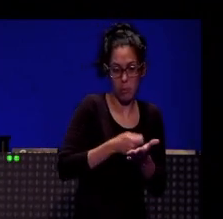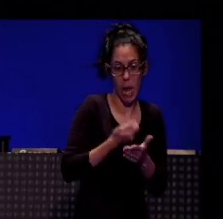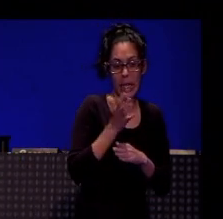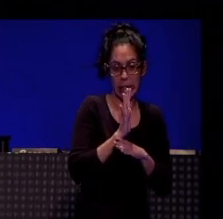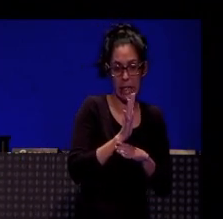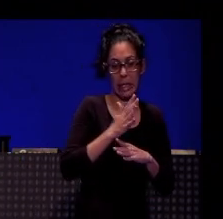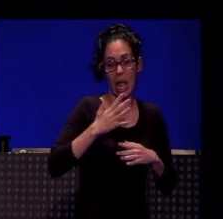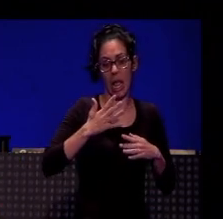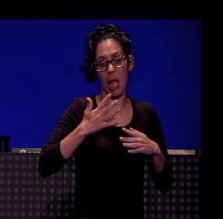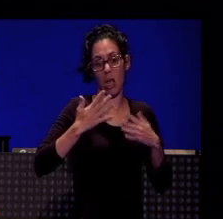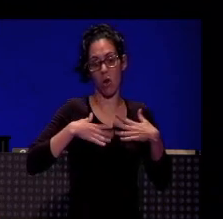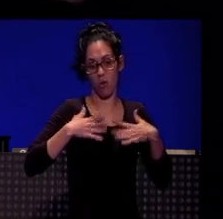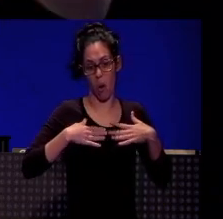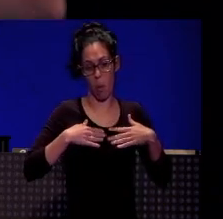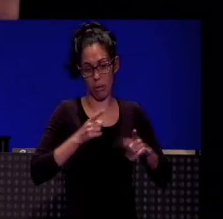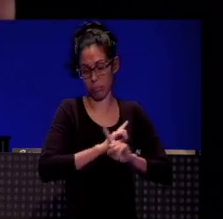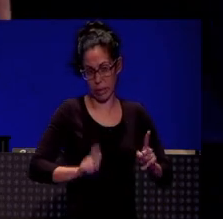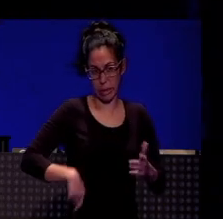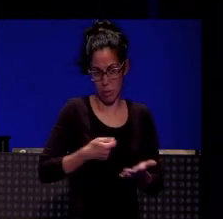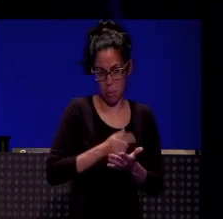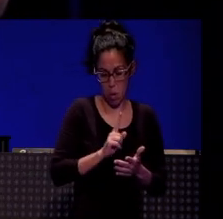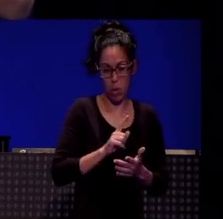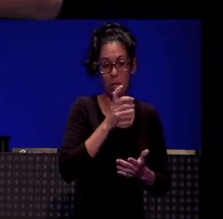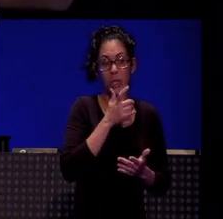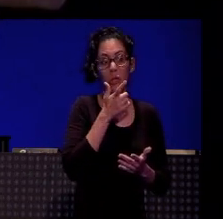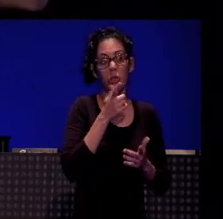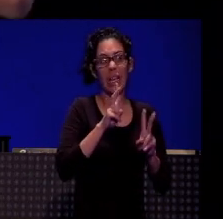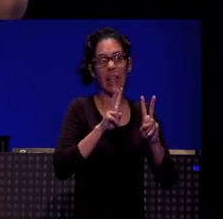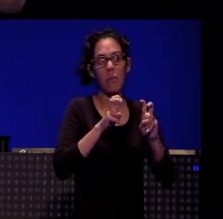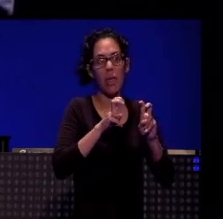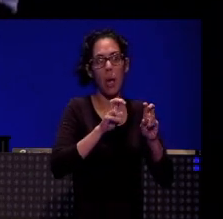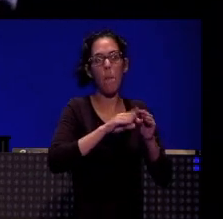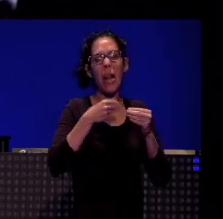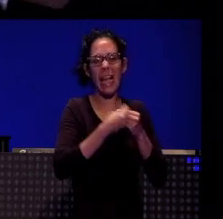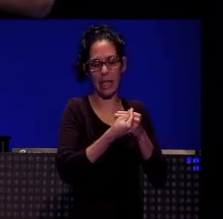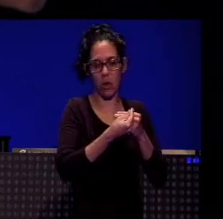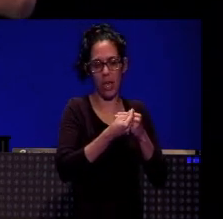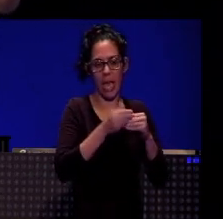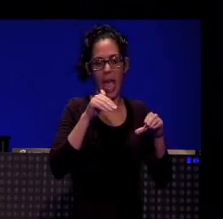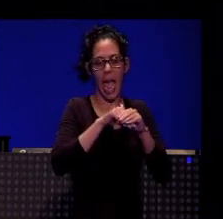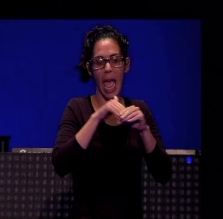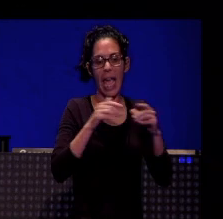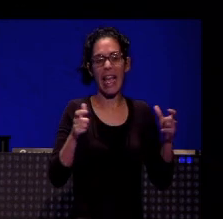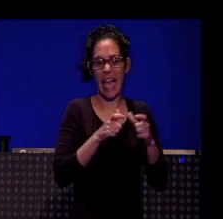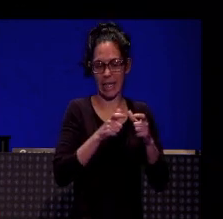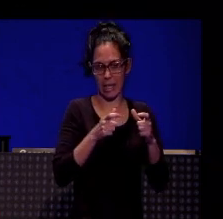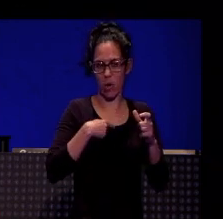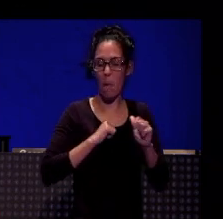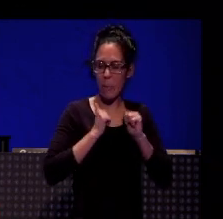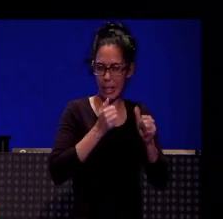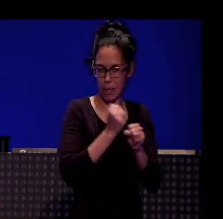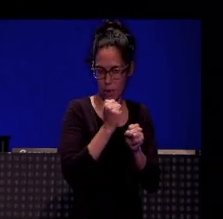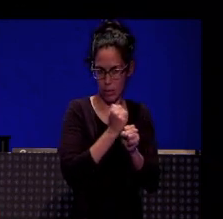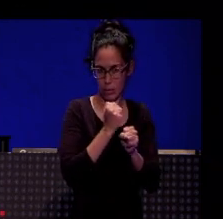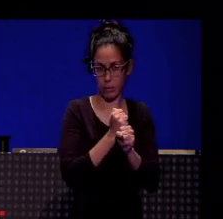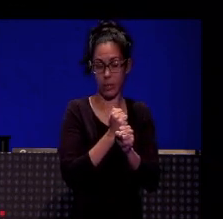todo empecé en una fábrica de montaje de piezas de plástico de cassette imagínate que ya no existe ni los cassettes casi y yo